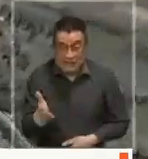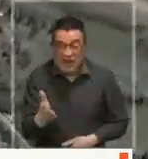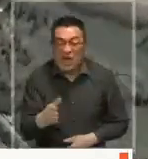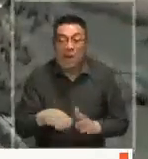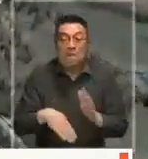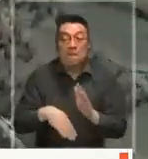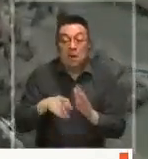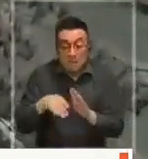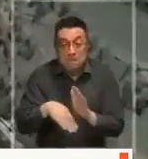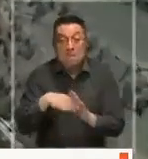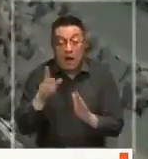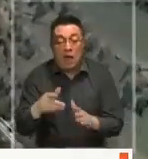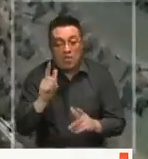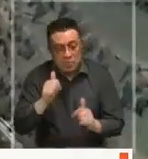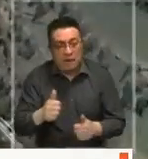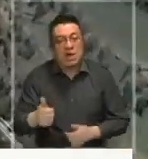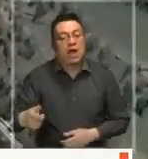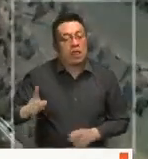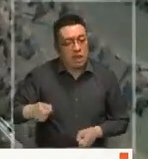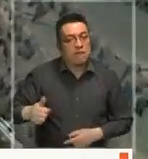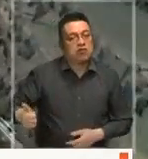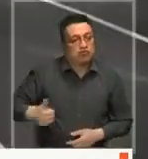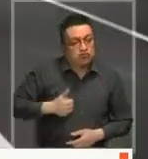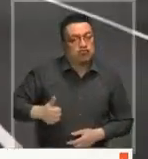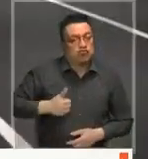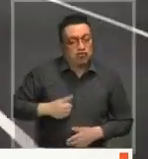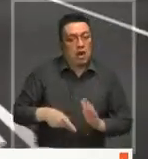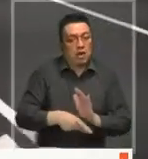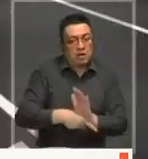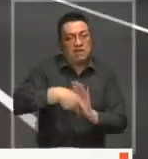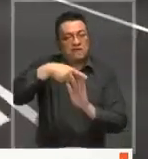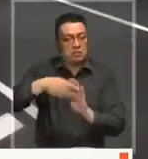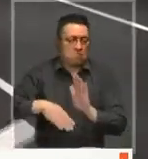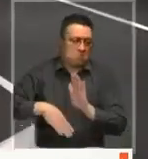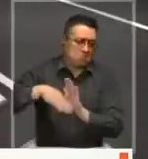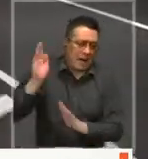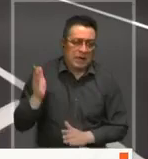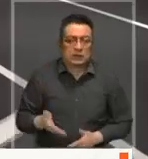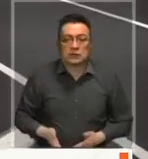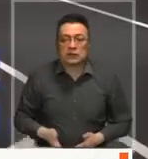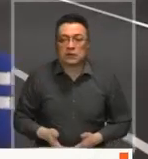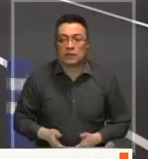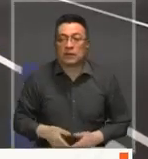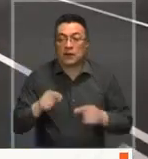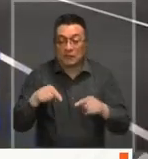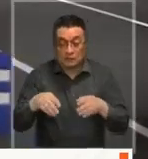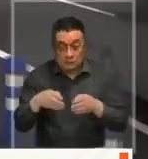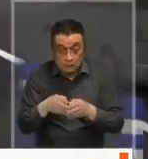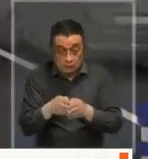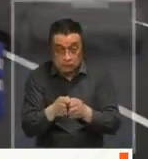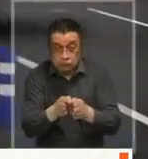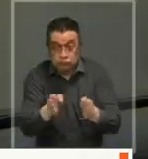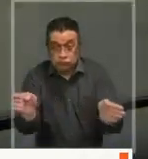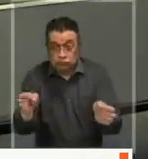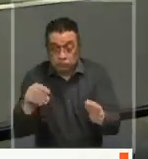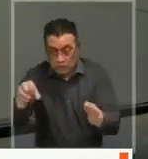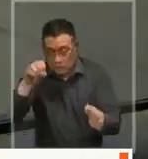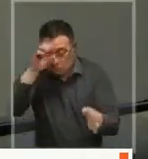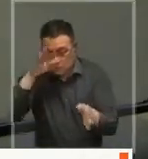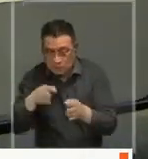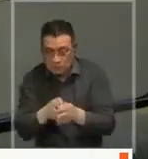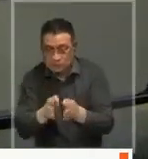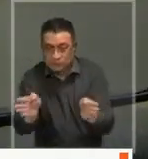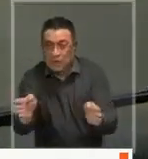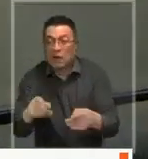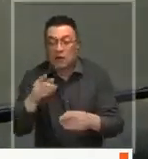mayor razón debería cumplir con seguridad y estándar. En el interior se genera una bifurcación, también en túnel minero.